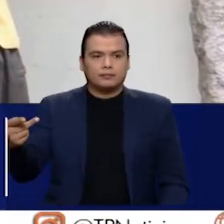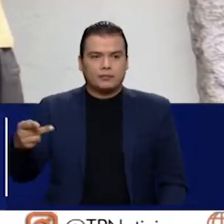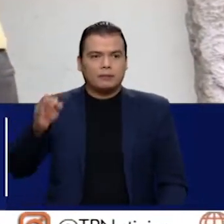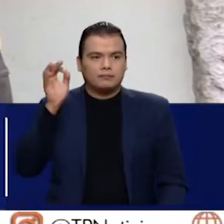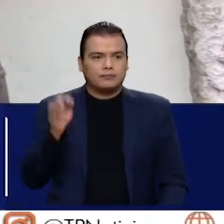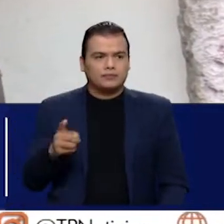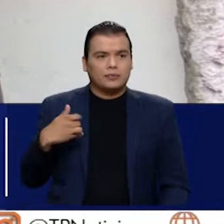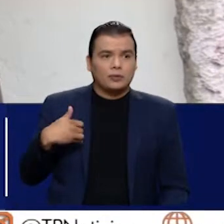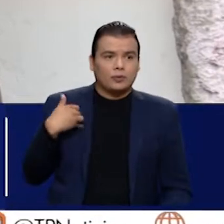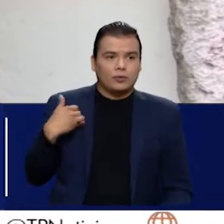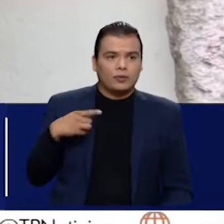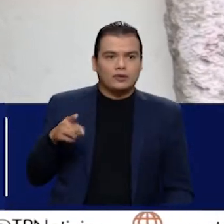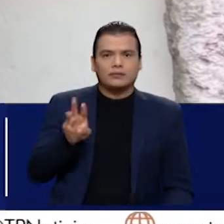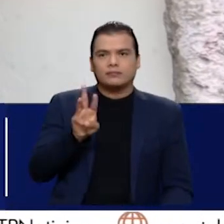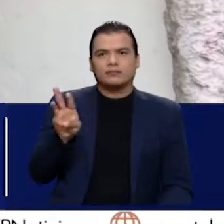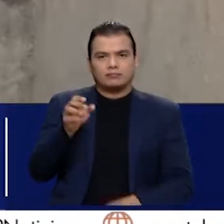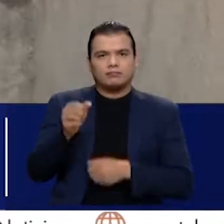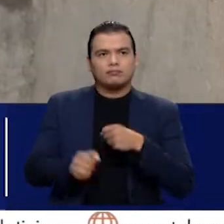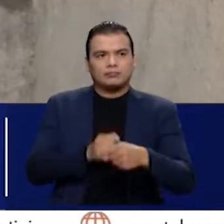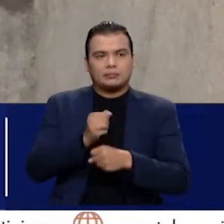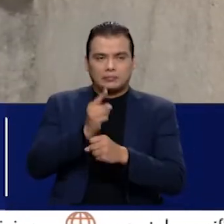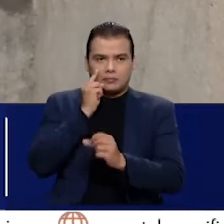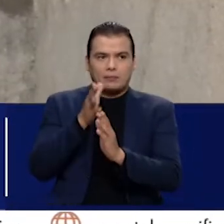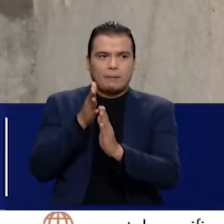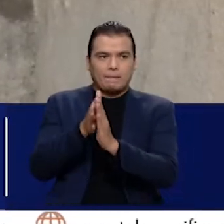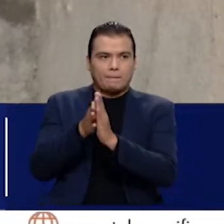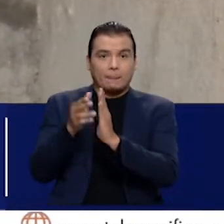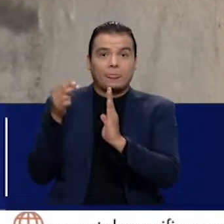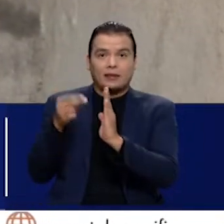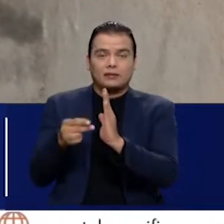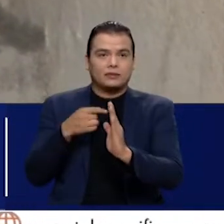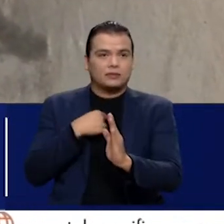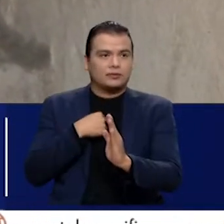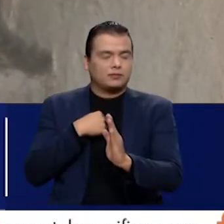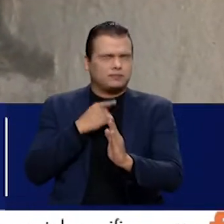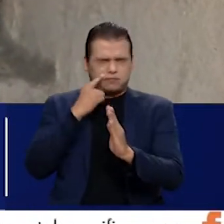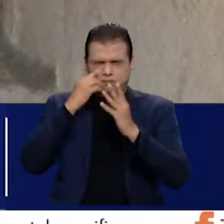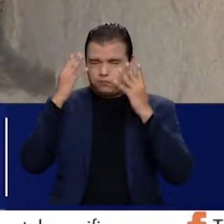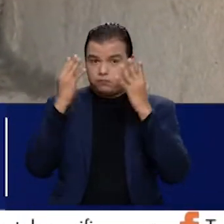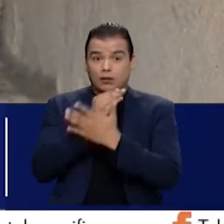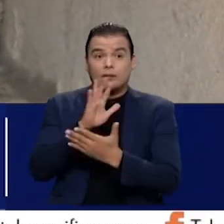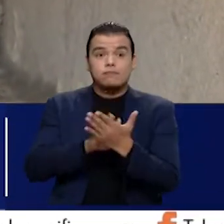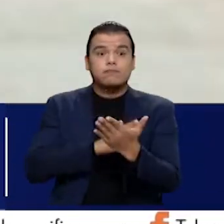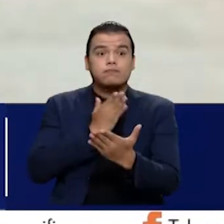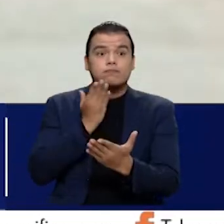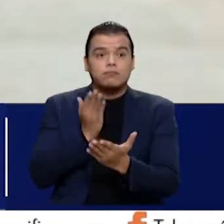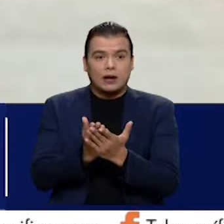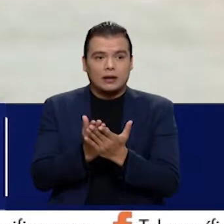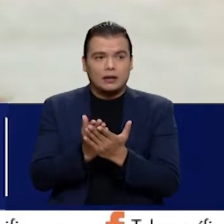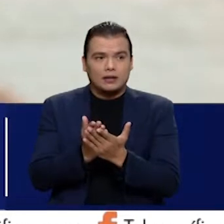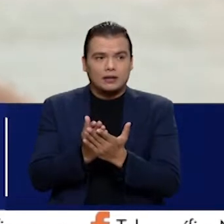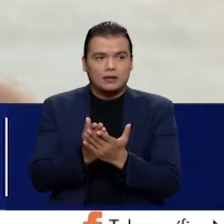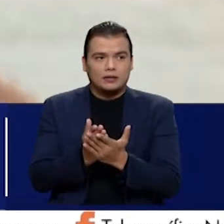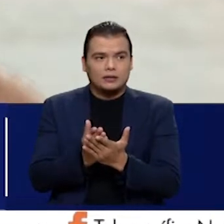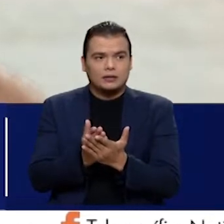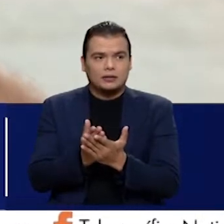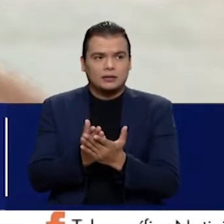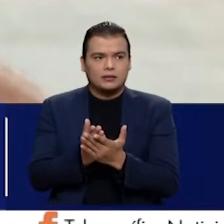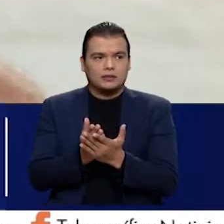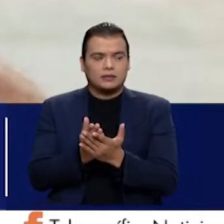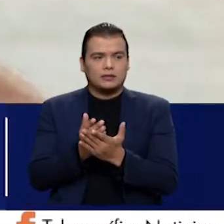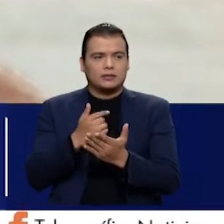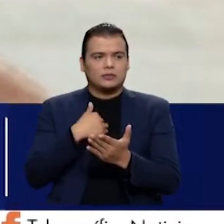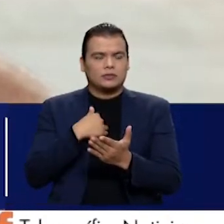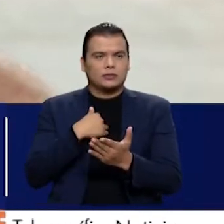un joven de 33 años, el momento exacto en el que su vida cambió para siempre. Tenía un tubo